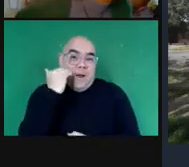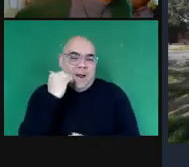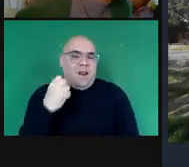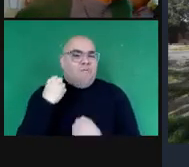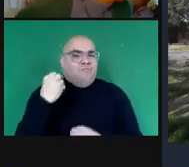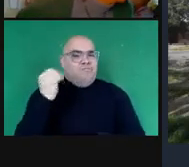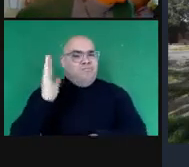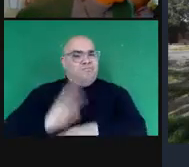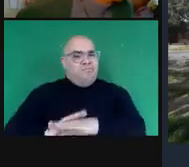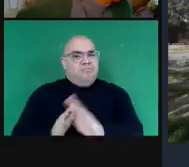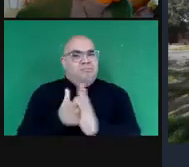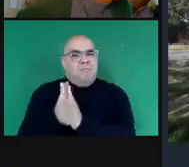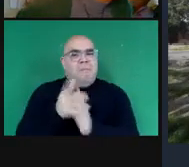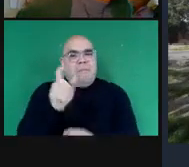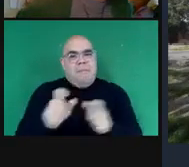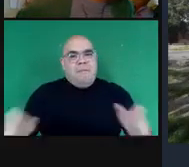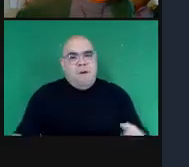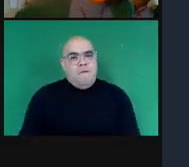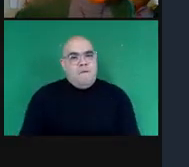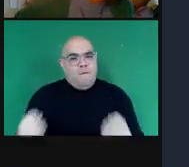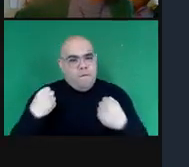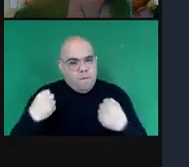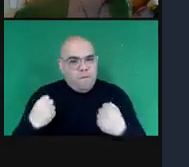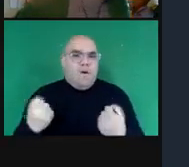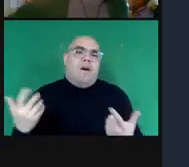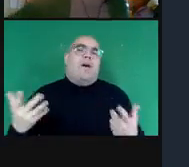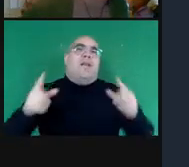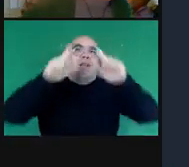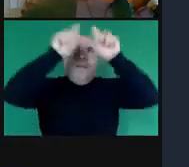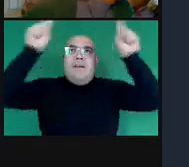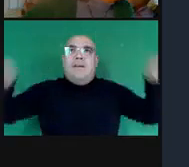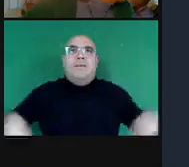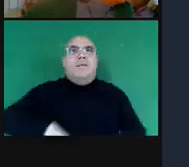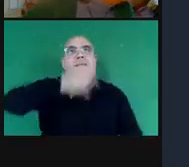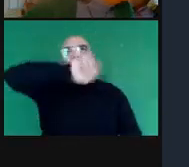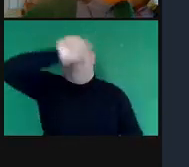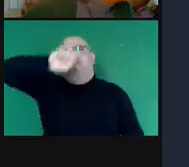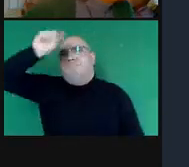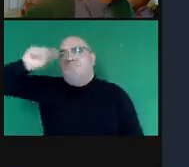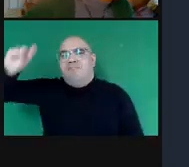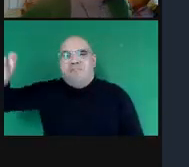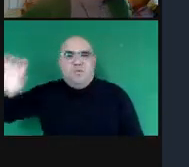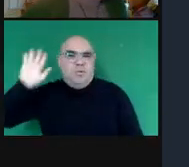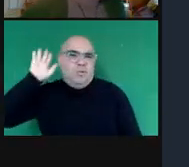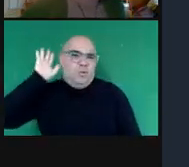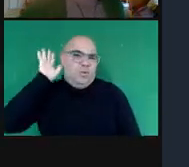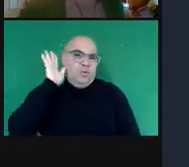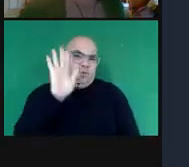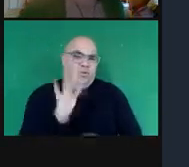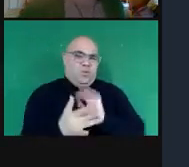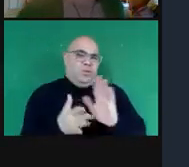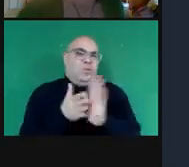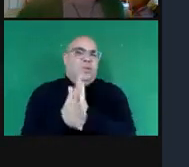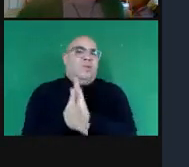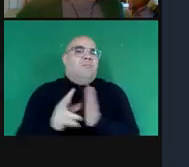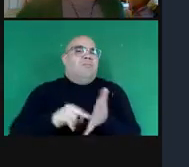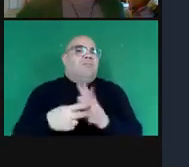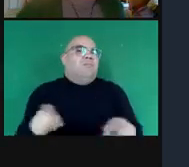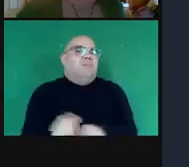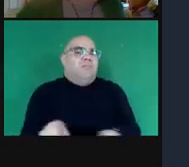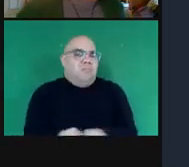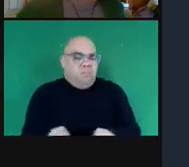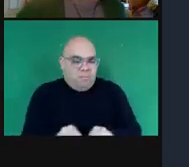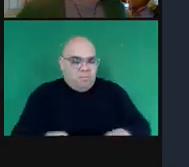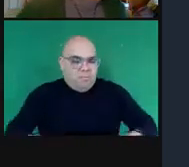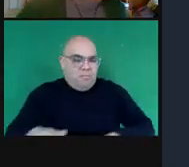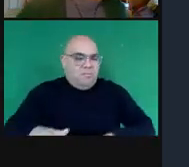fuertemente presentes. Las paredes de los edificios del campus son las superficies de dibujo de